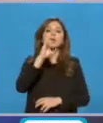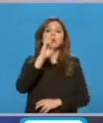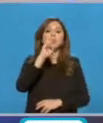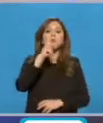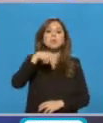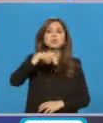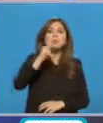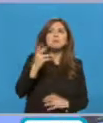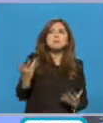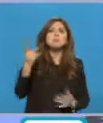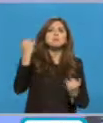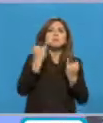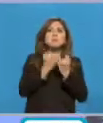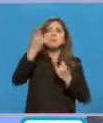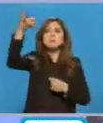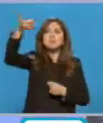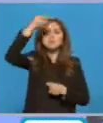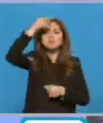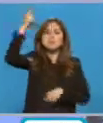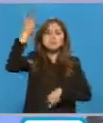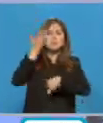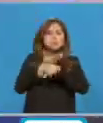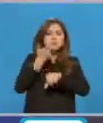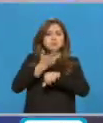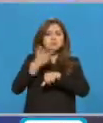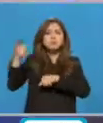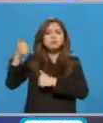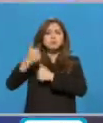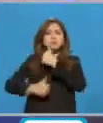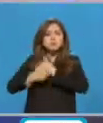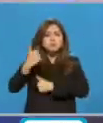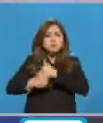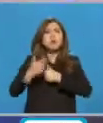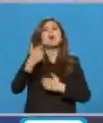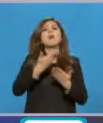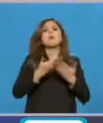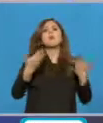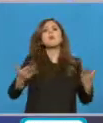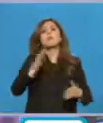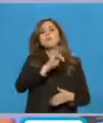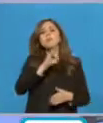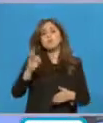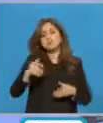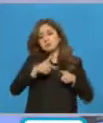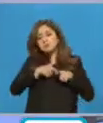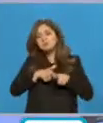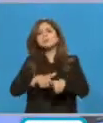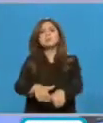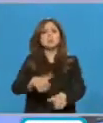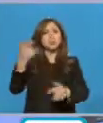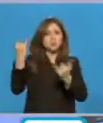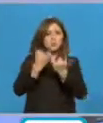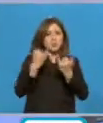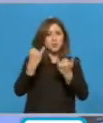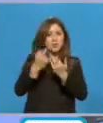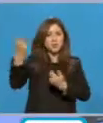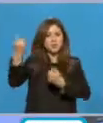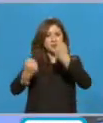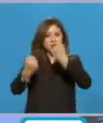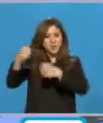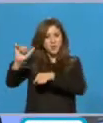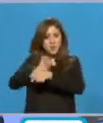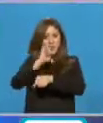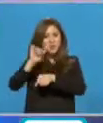práctica común en Estados Unidos en las carreras de coches. En las carreras, Y claro. hasta la fecha, Sí. incluso aquí también, en todas las carreras de coches hay conciertos. Hay un concierto,